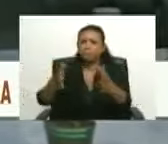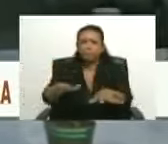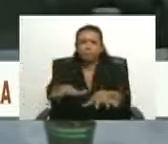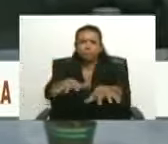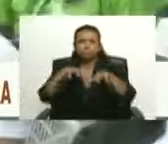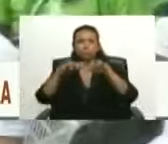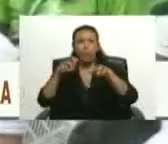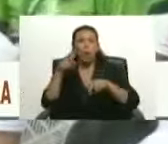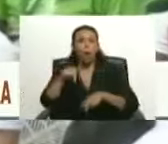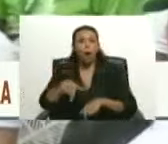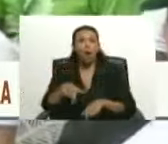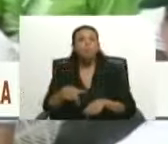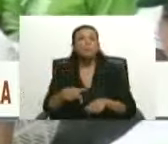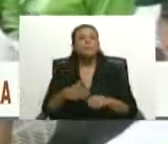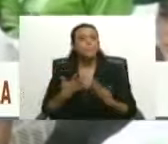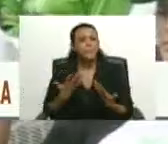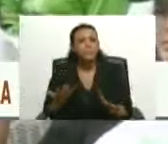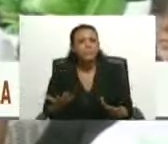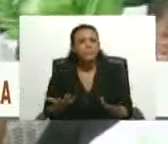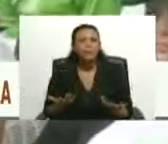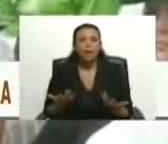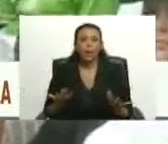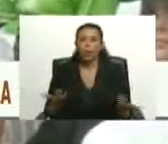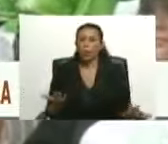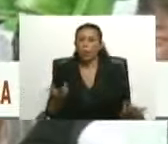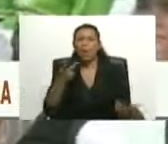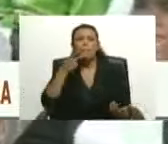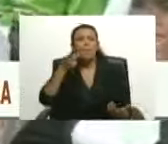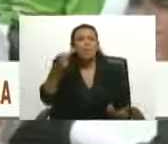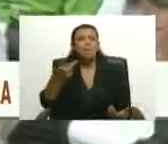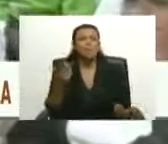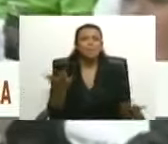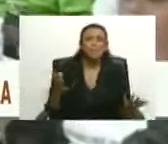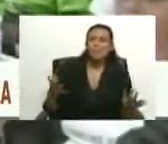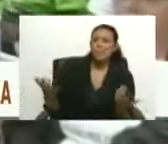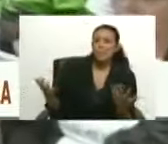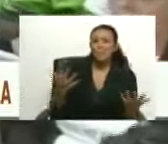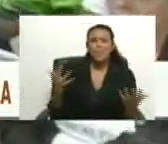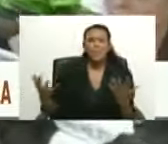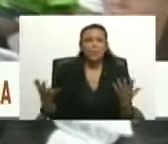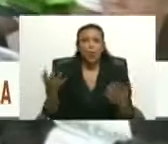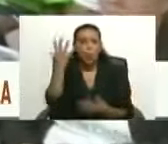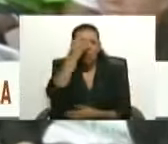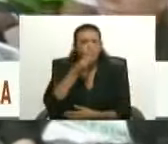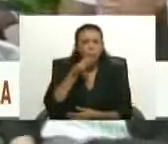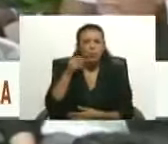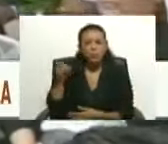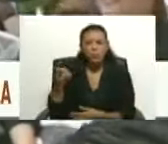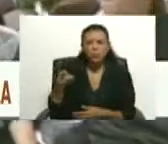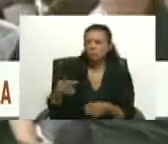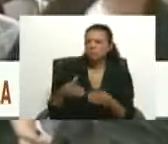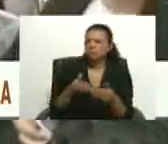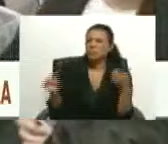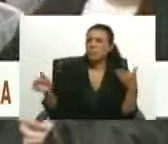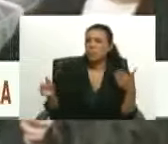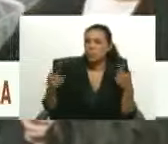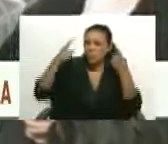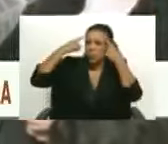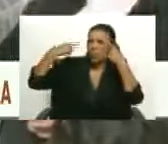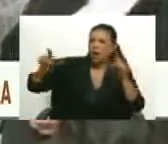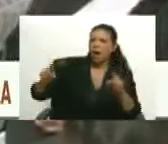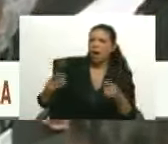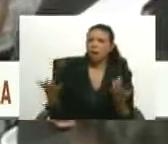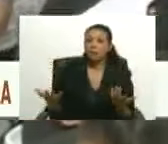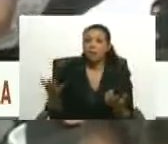ofensiva que hay para despolitizar a la sociedad en general, no solamente a la juventud. Solo que creo que es más fácil